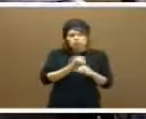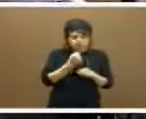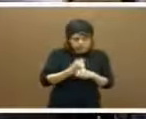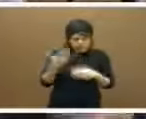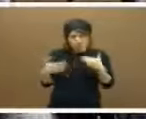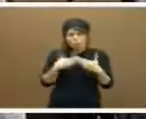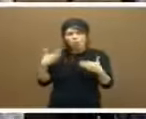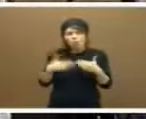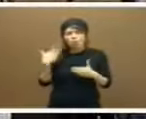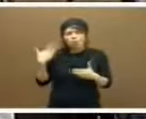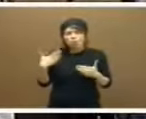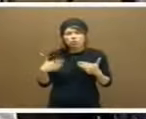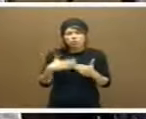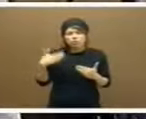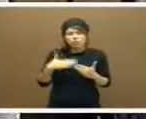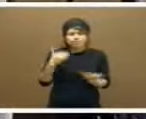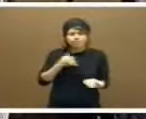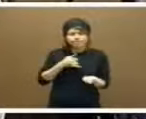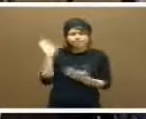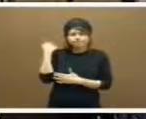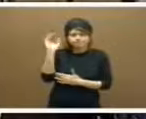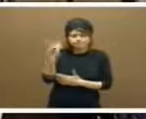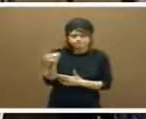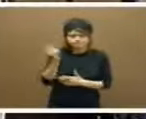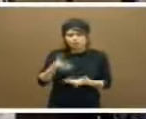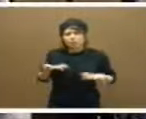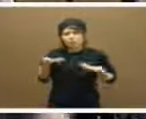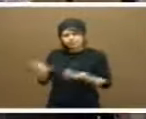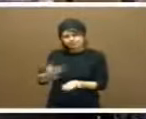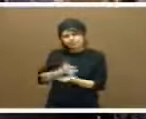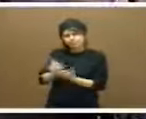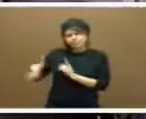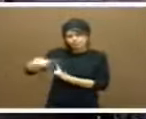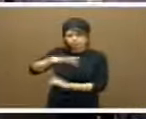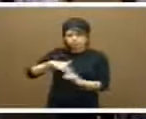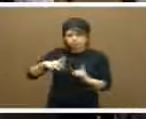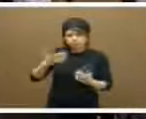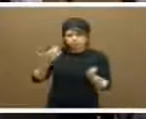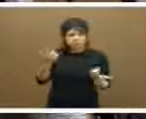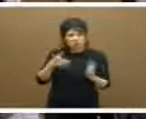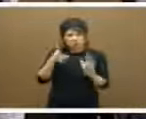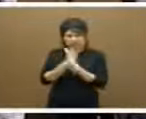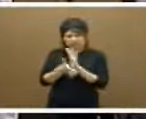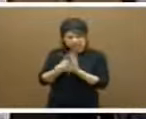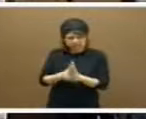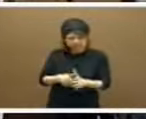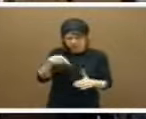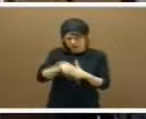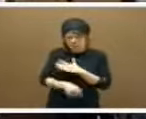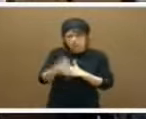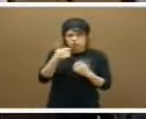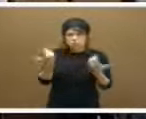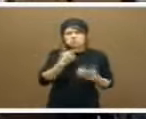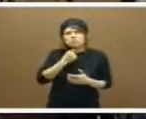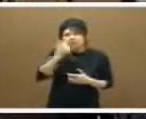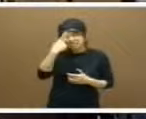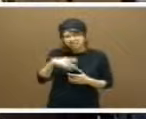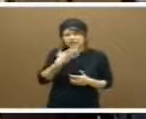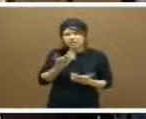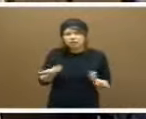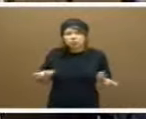modernización de explotaciones y las ayudas agroambientales, que tiene una terminología mucho más ambigua, mucho más cierta. Entonces me gustaría saber si